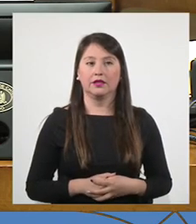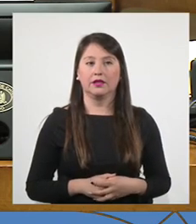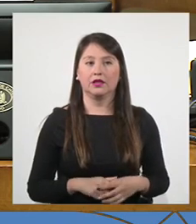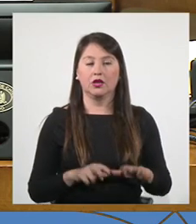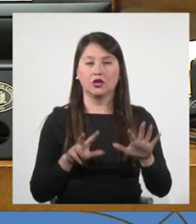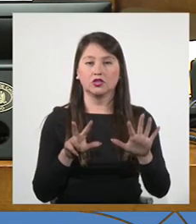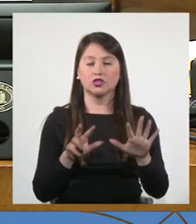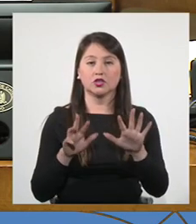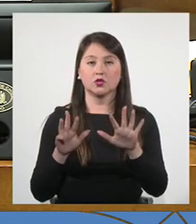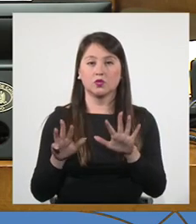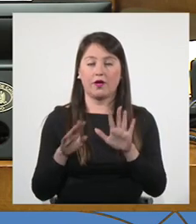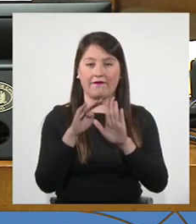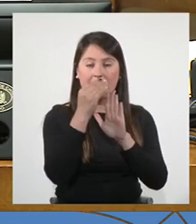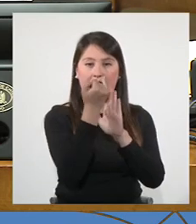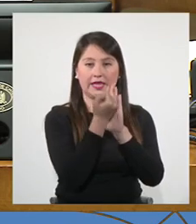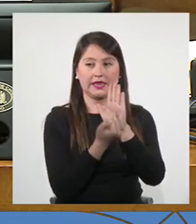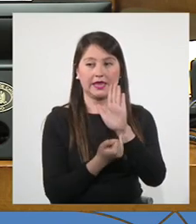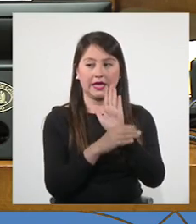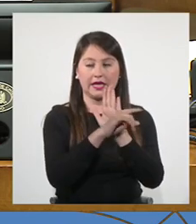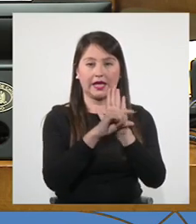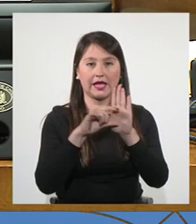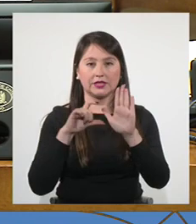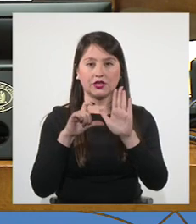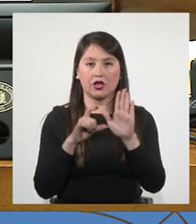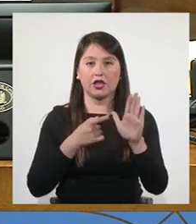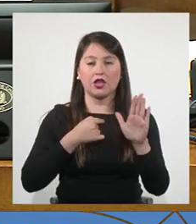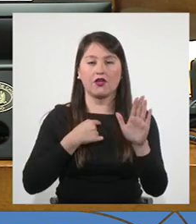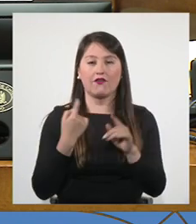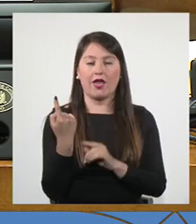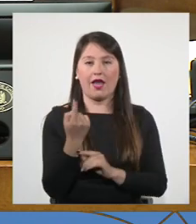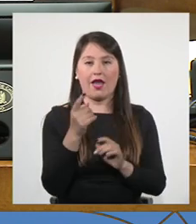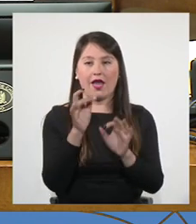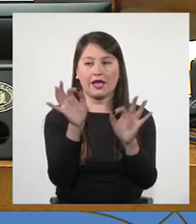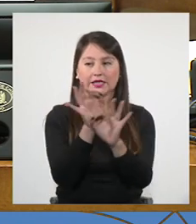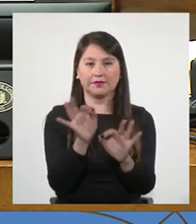8 o 9 indicaciones que las voy a individualizar.